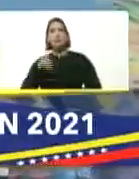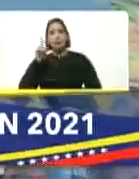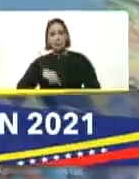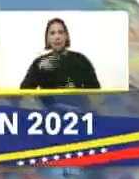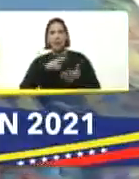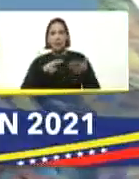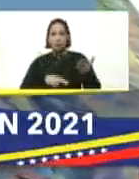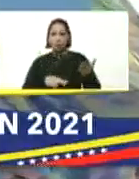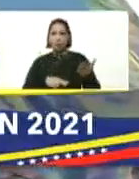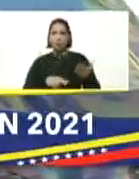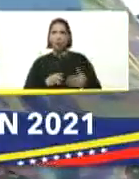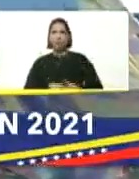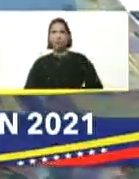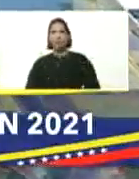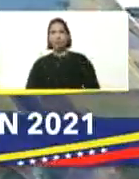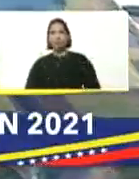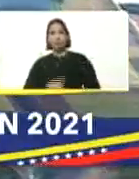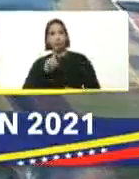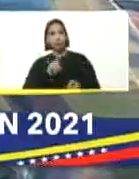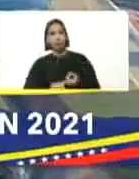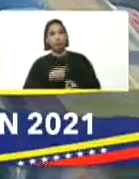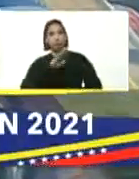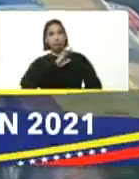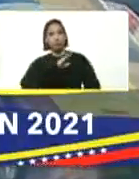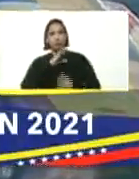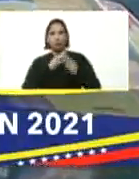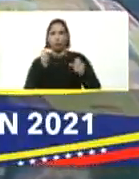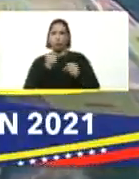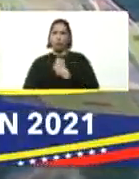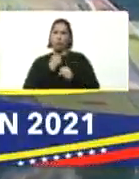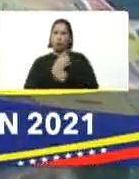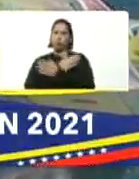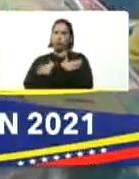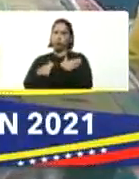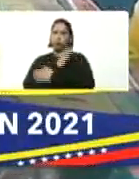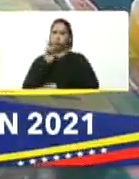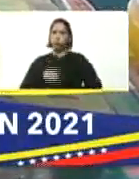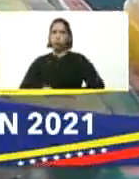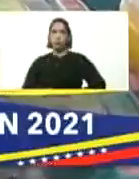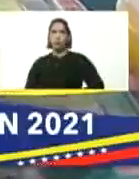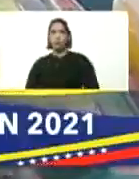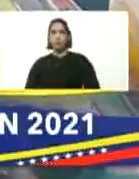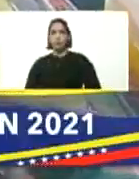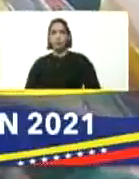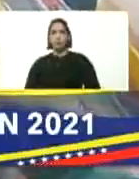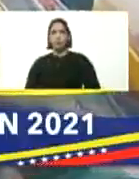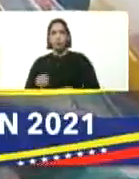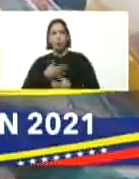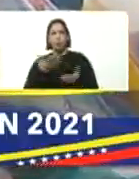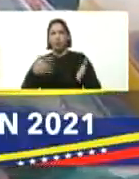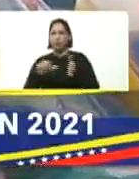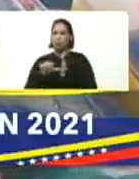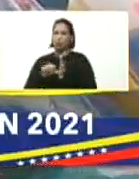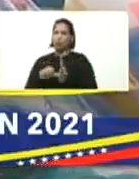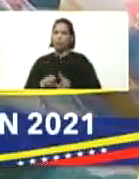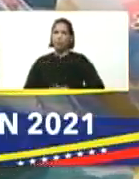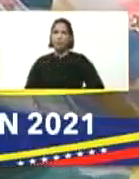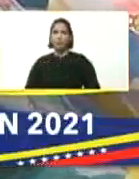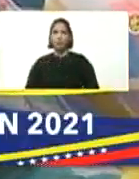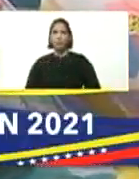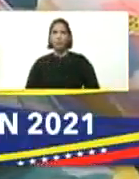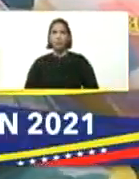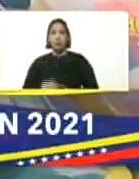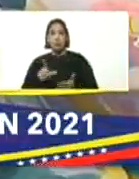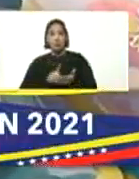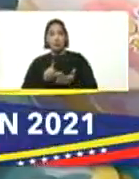Silita, aquí está, miren todo este trabajo, lo felicito de verdad. ¿Ustedes son de dónde? Librerías